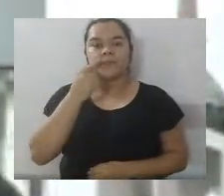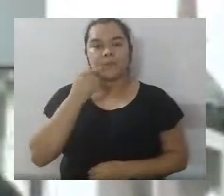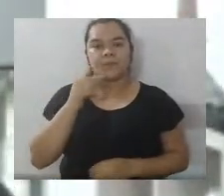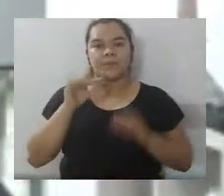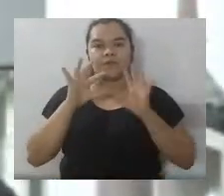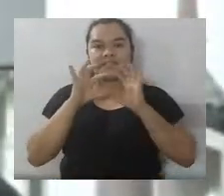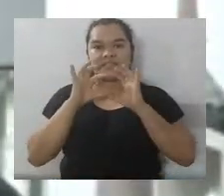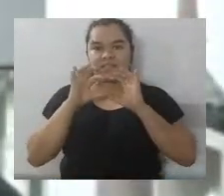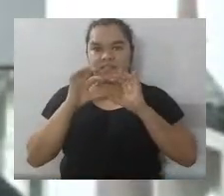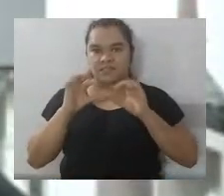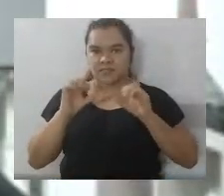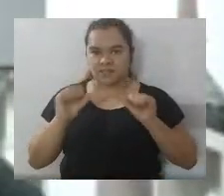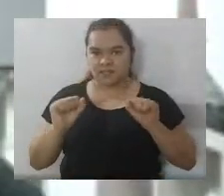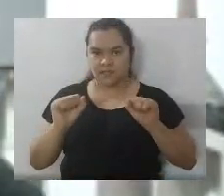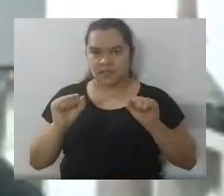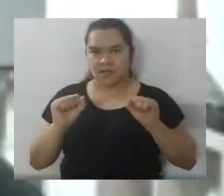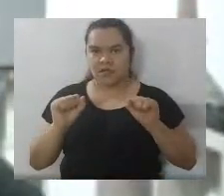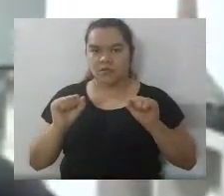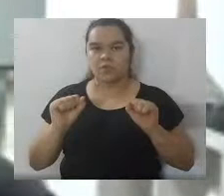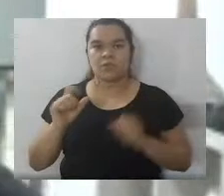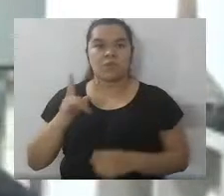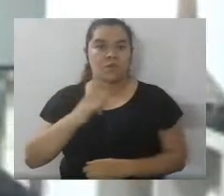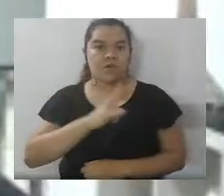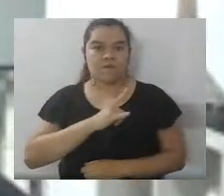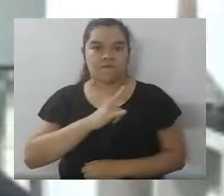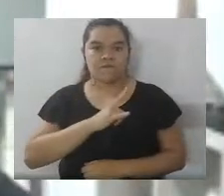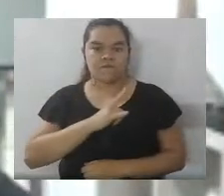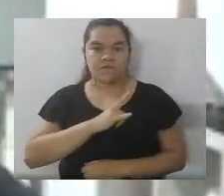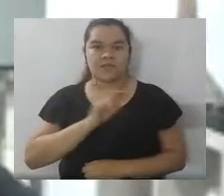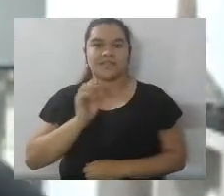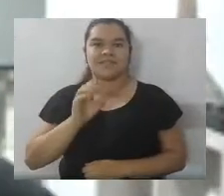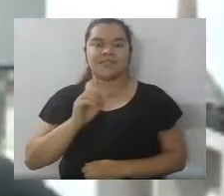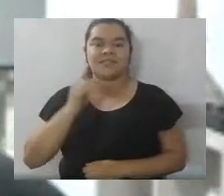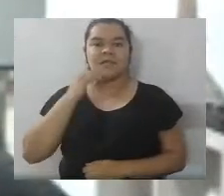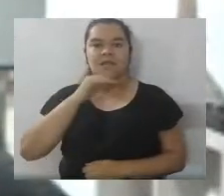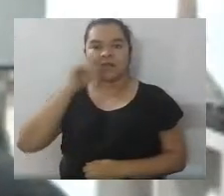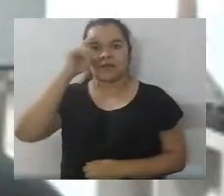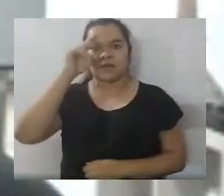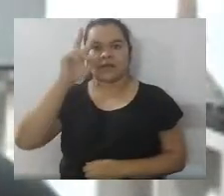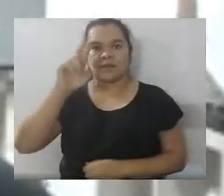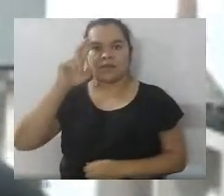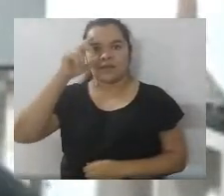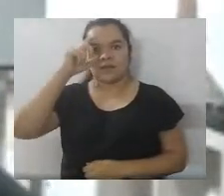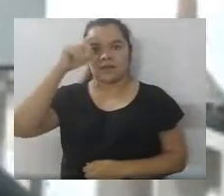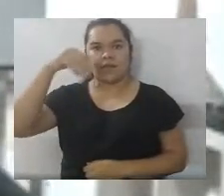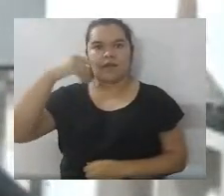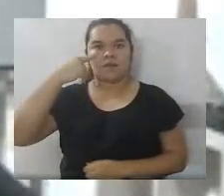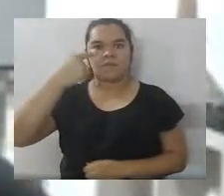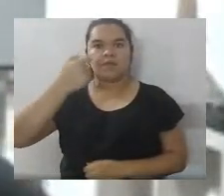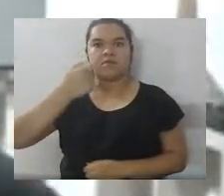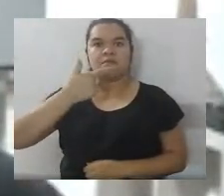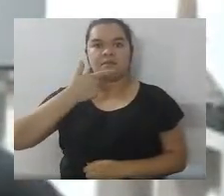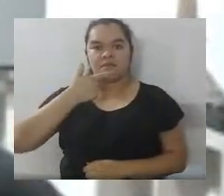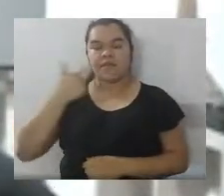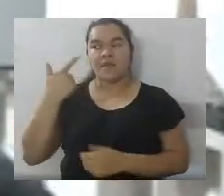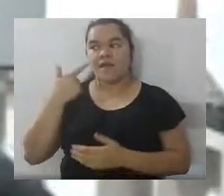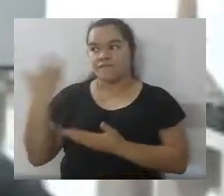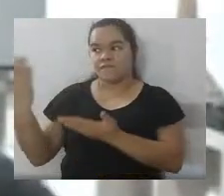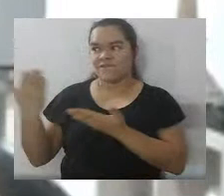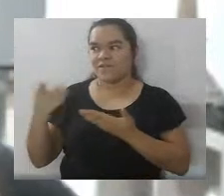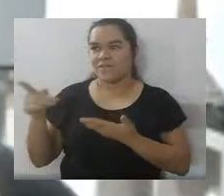de la FACENA, el ingeniero Jeremías García Cabrera, a quien le damos la bienvenida y tiene ahora la palabra.